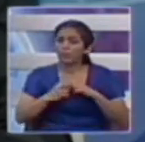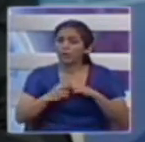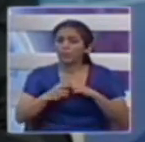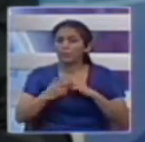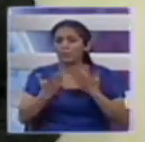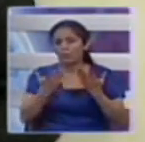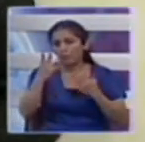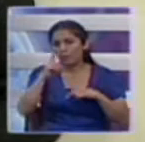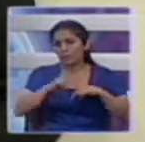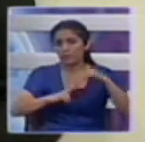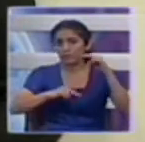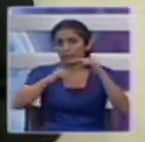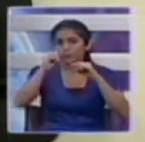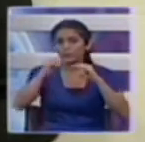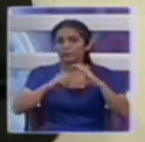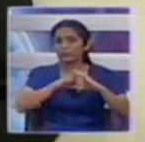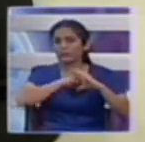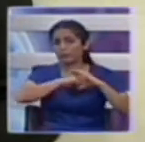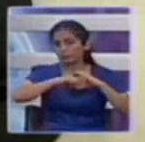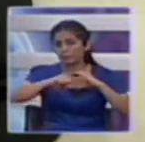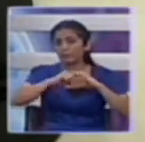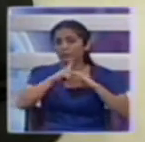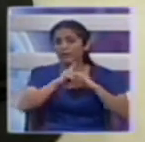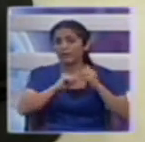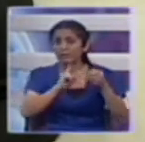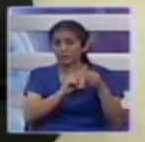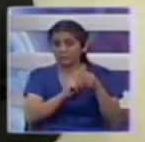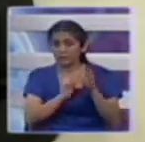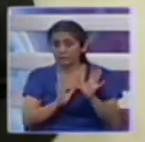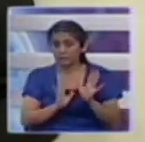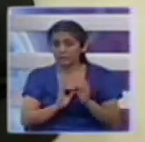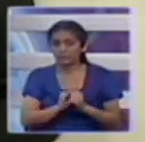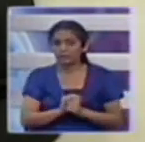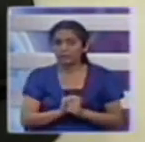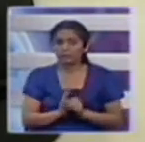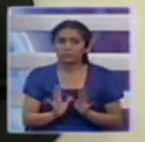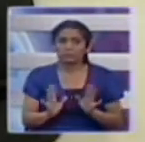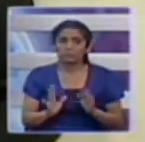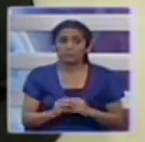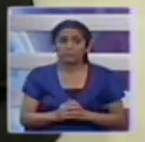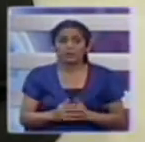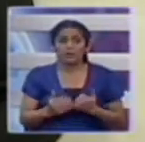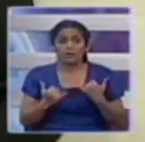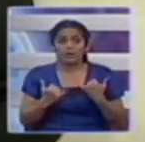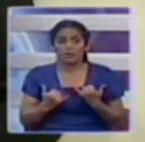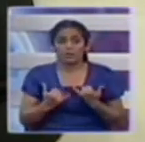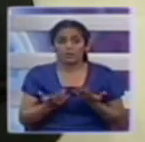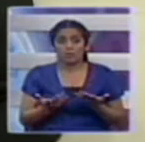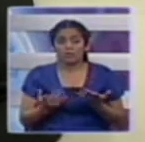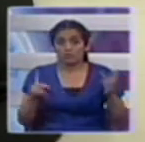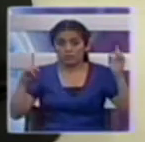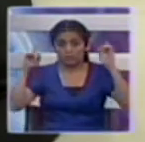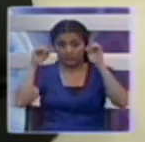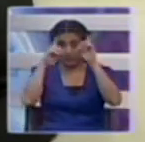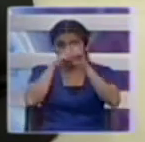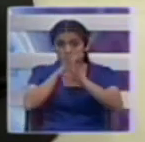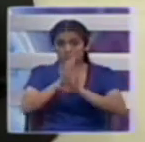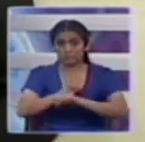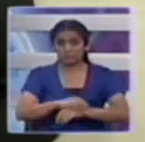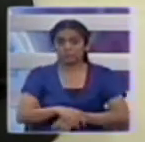Bueno, yo no me puedo adelantar sobre ello. Es muy grave la información sobre el asesor,